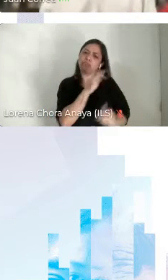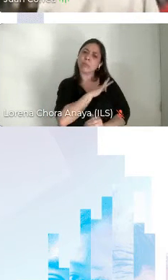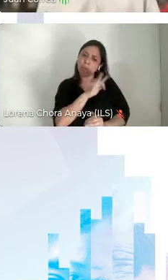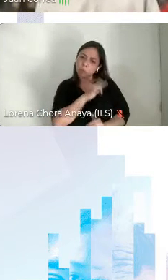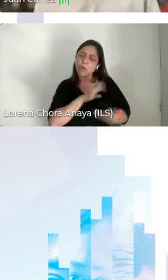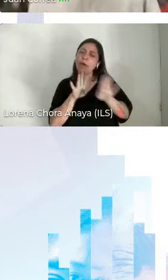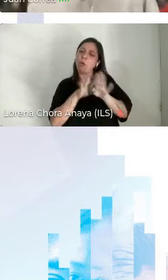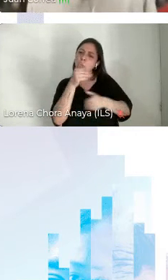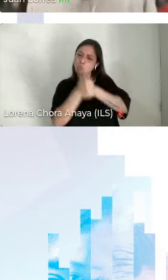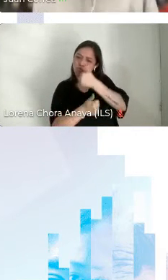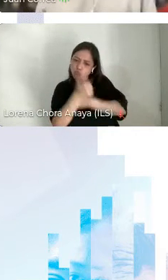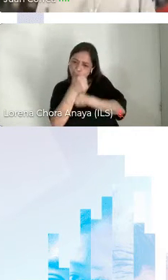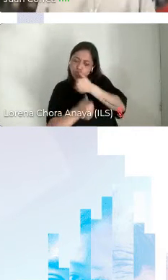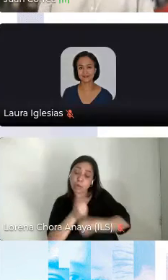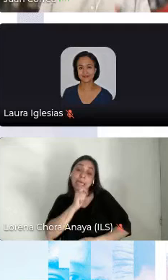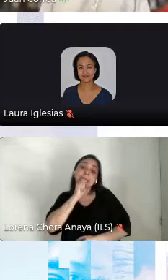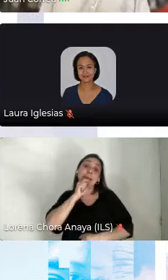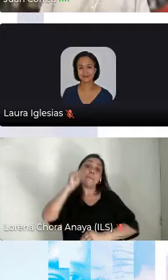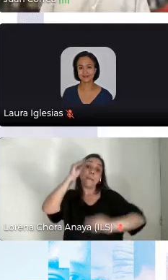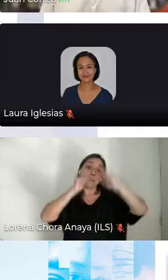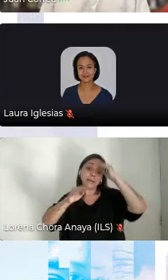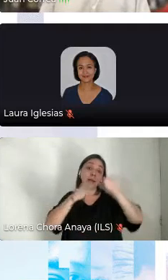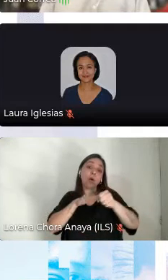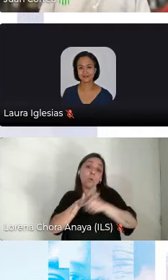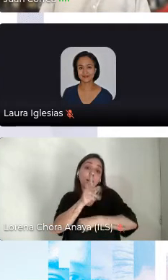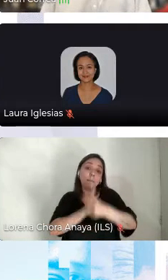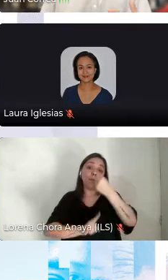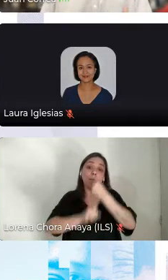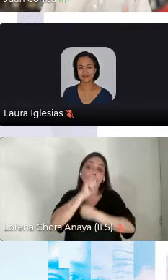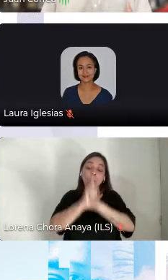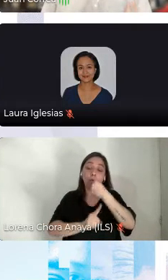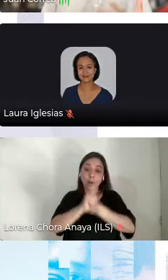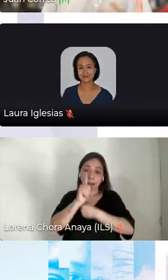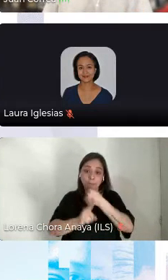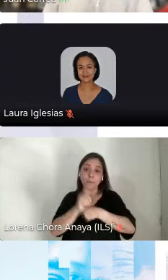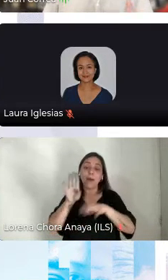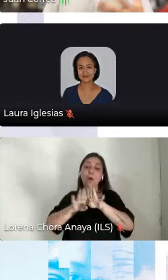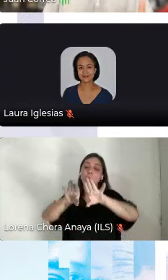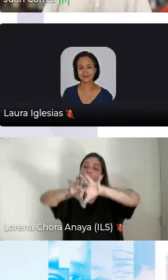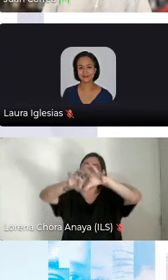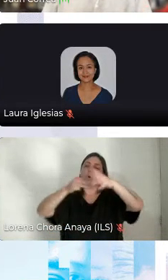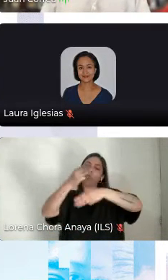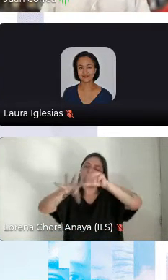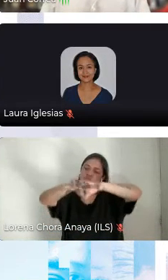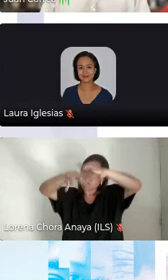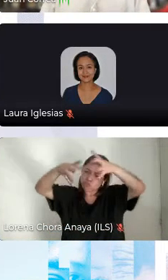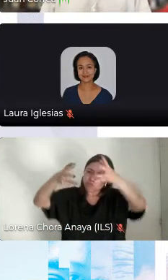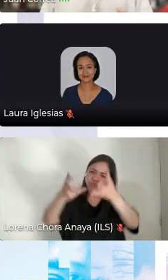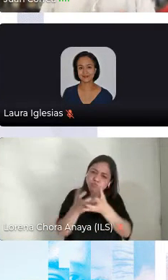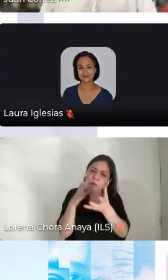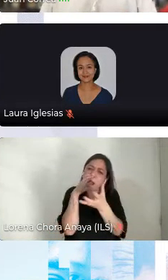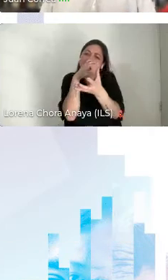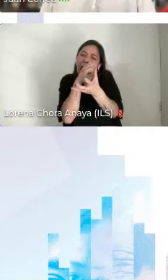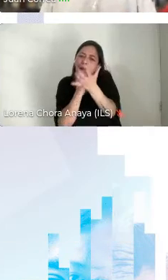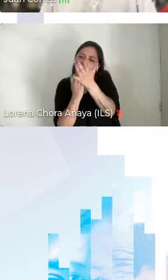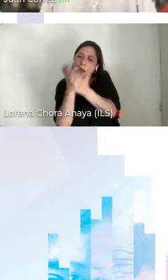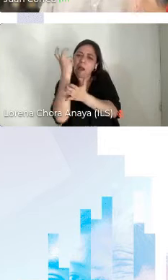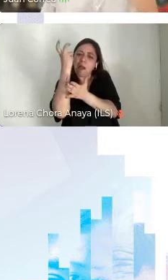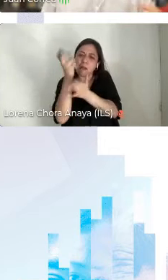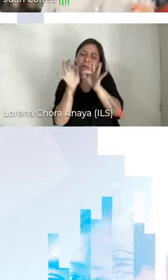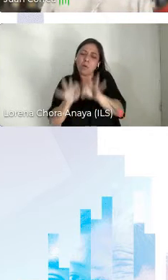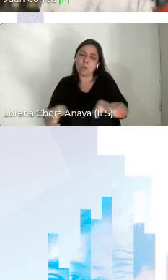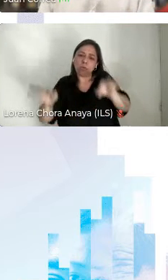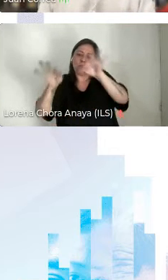cambio climático era una realidad y no simplemente una posibilidad, y con el fin de medir las potencialidades y las oportunidades de nuestro territorio.